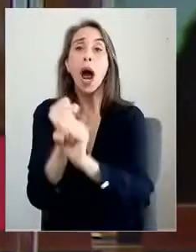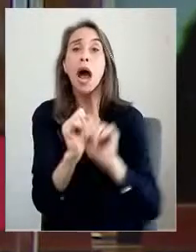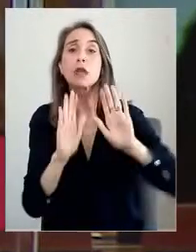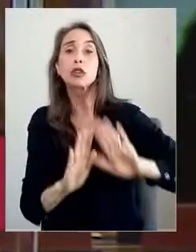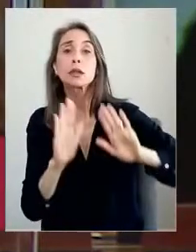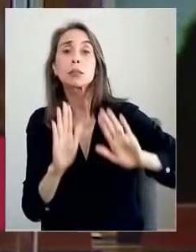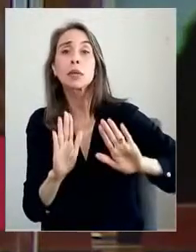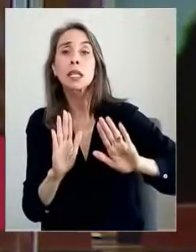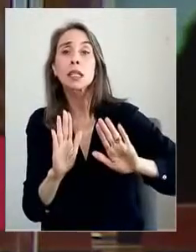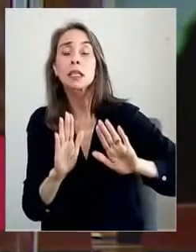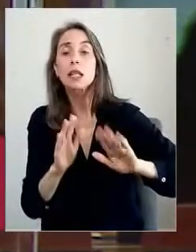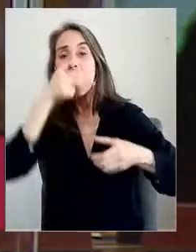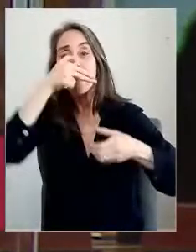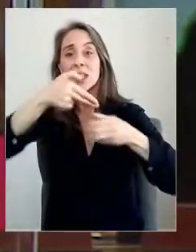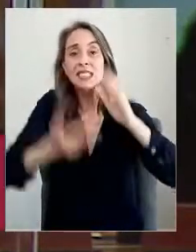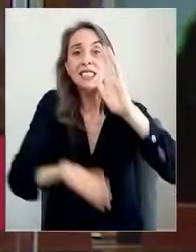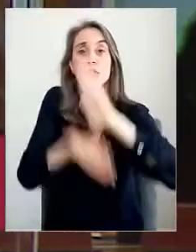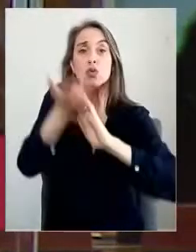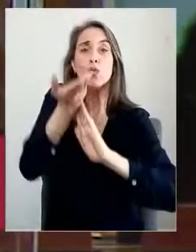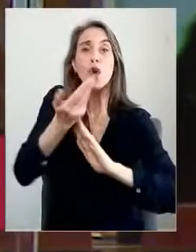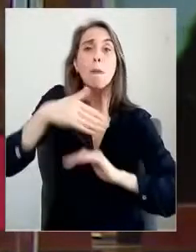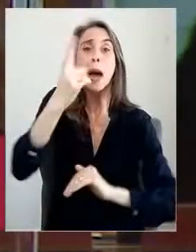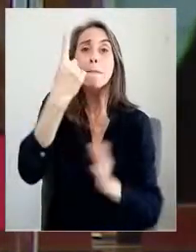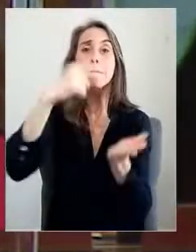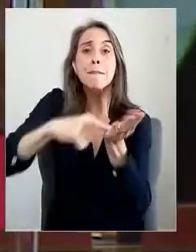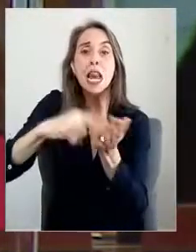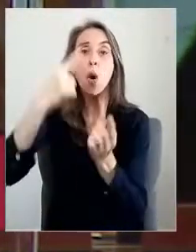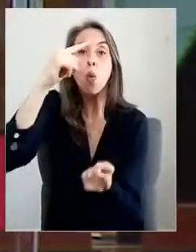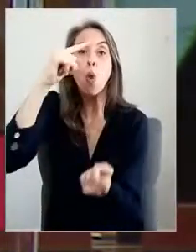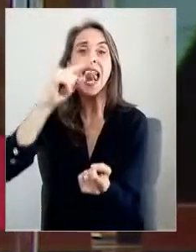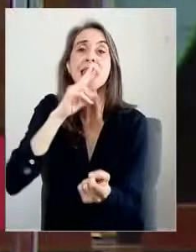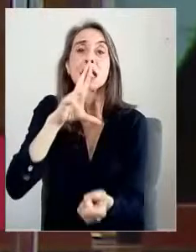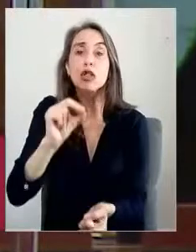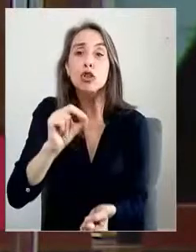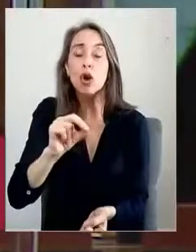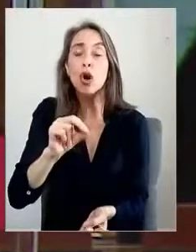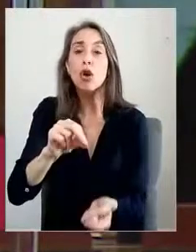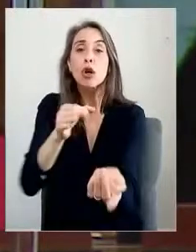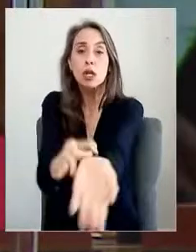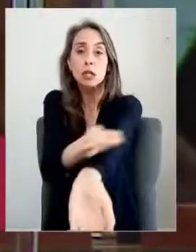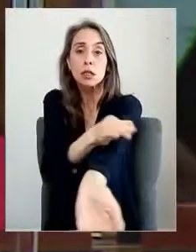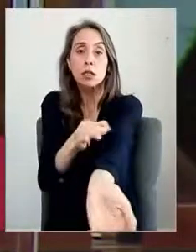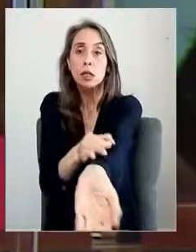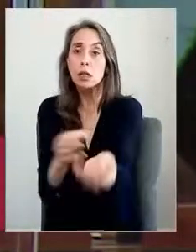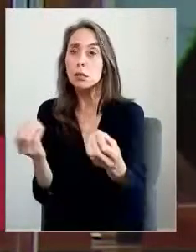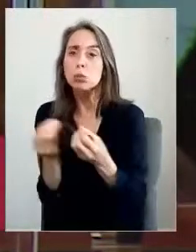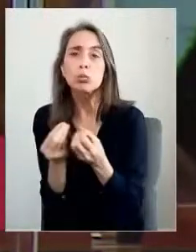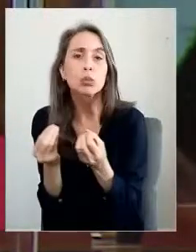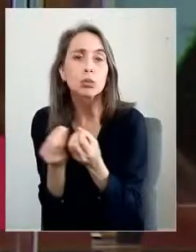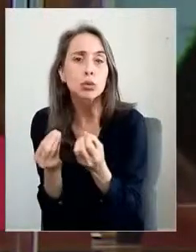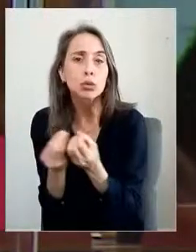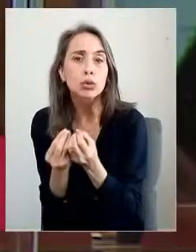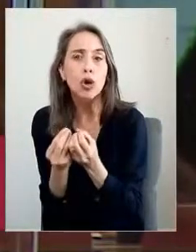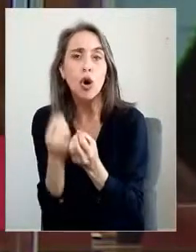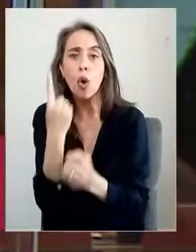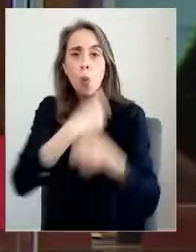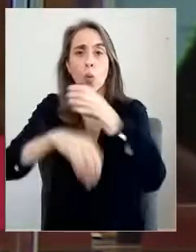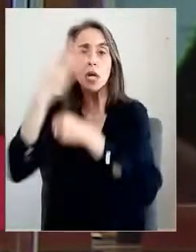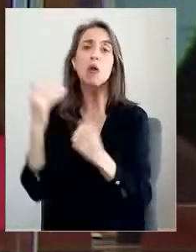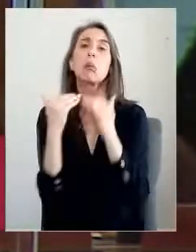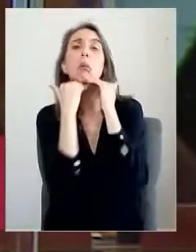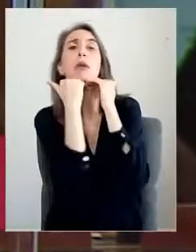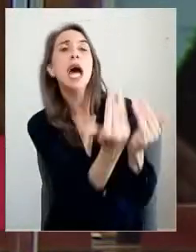de 1.000 pesos. Más de un año, yo lo he dicho aquí en esta sala en muchas oportunidades. Y parece que les da lo mismo, porque vive poca gente